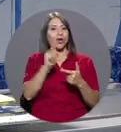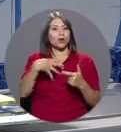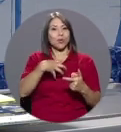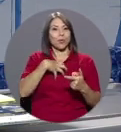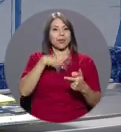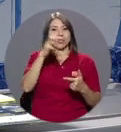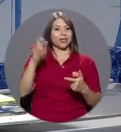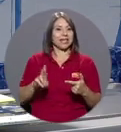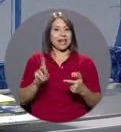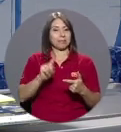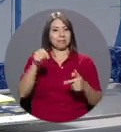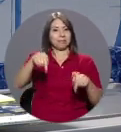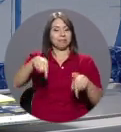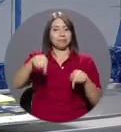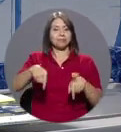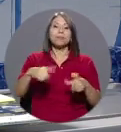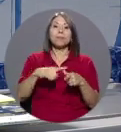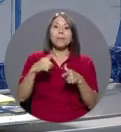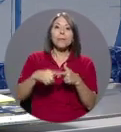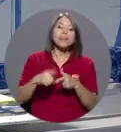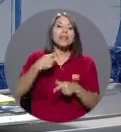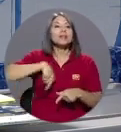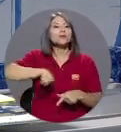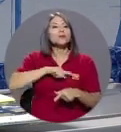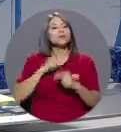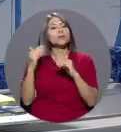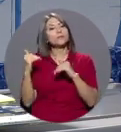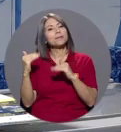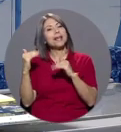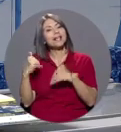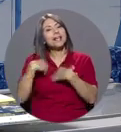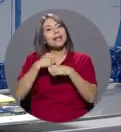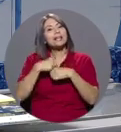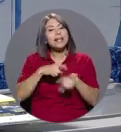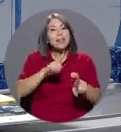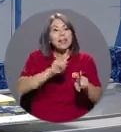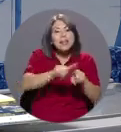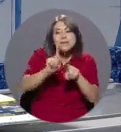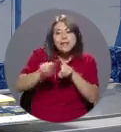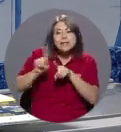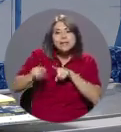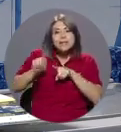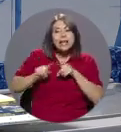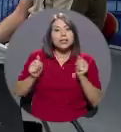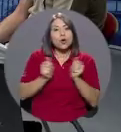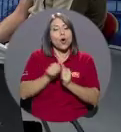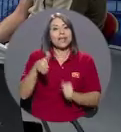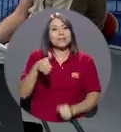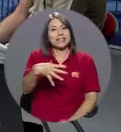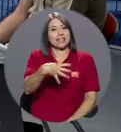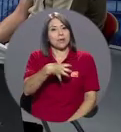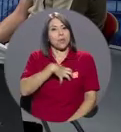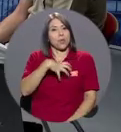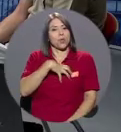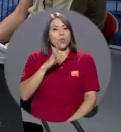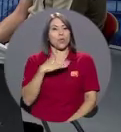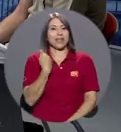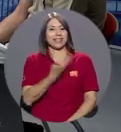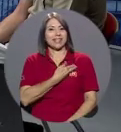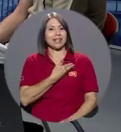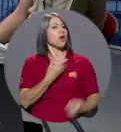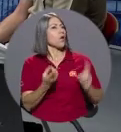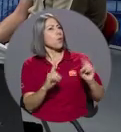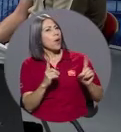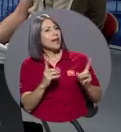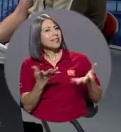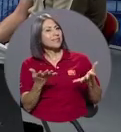Entonces tenemos mucha la esperanza, ¿verdad?, de hacer una diversificación con especies nuestras, ¿verdad? Y